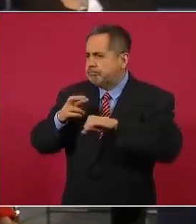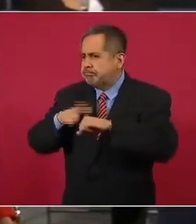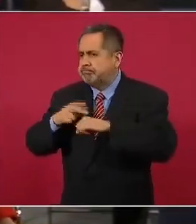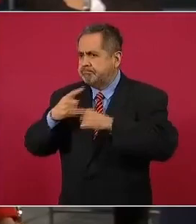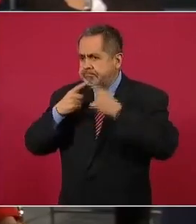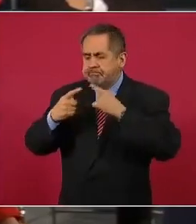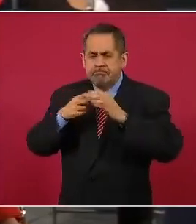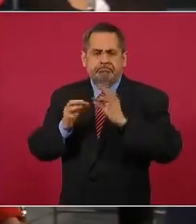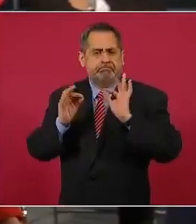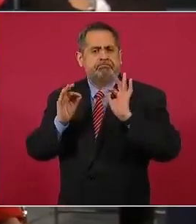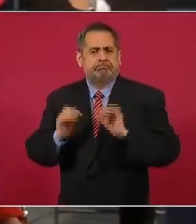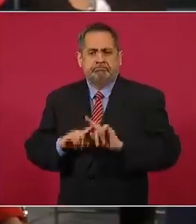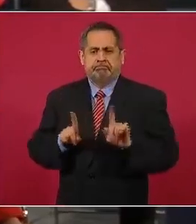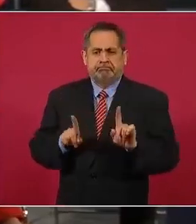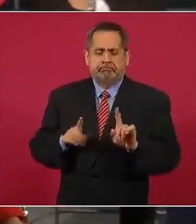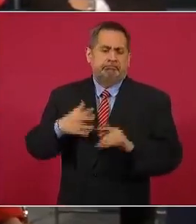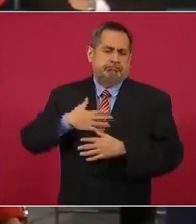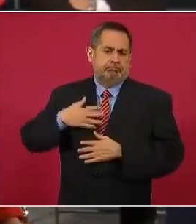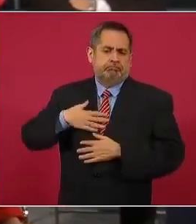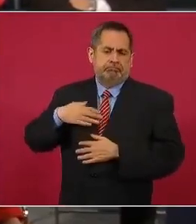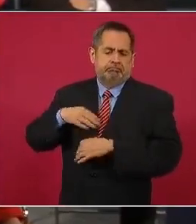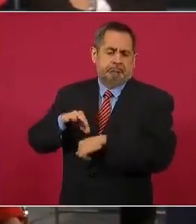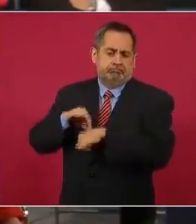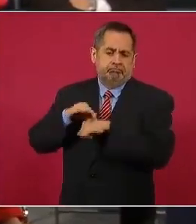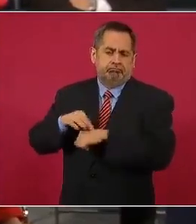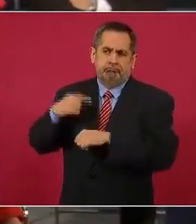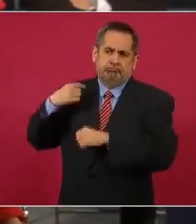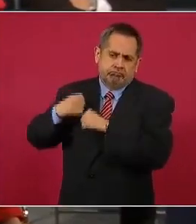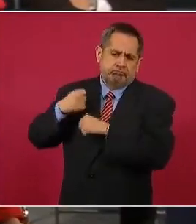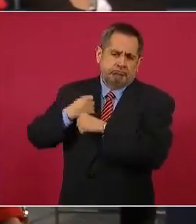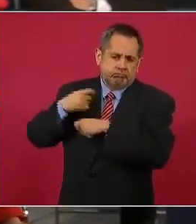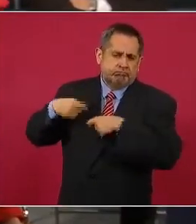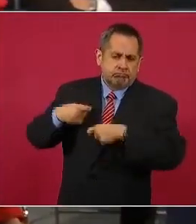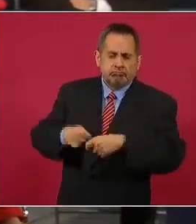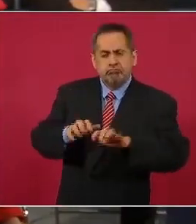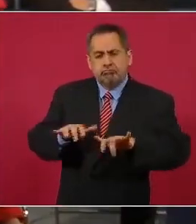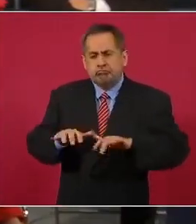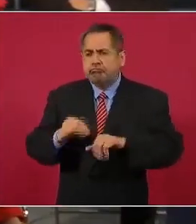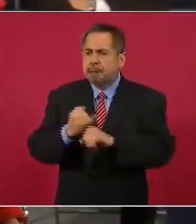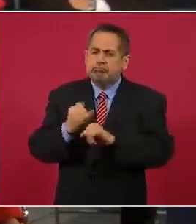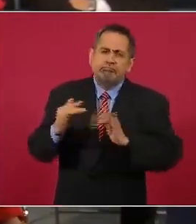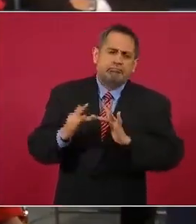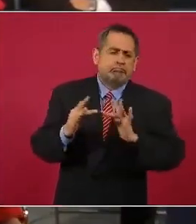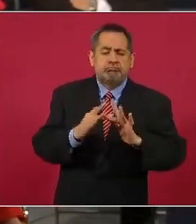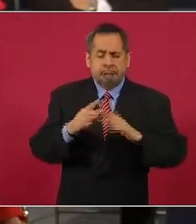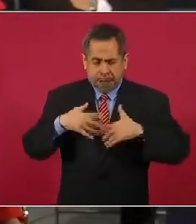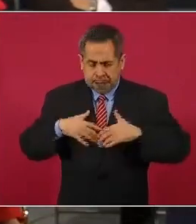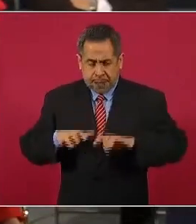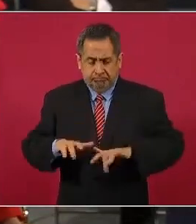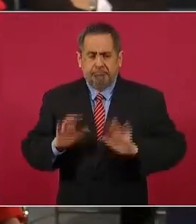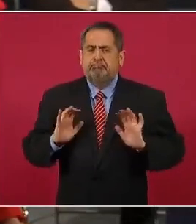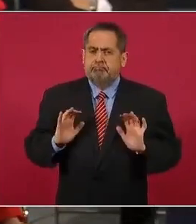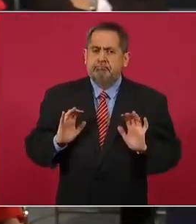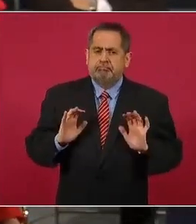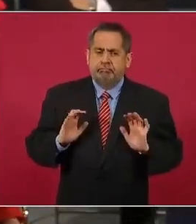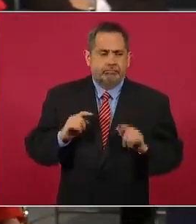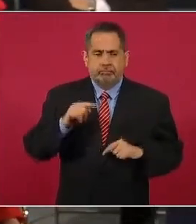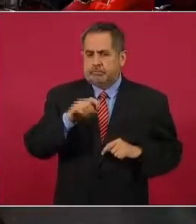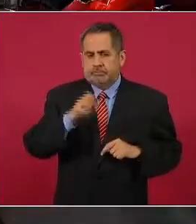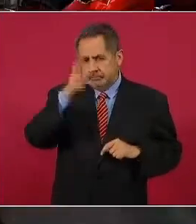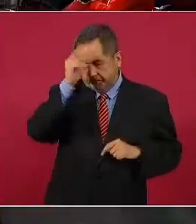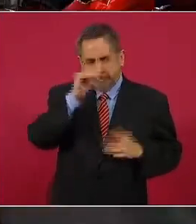a partir de diferentes experiencias de las propias plataformas digitales, de redes sociales, que no estamos de acuerdo